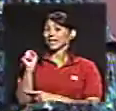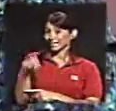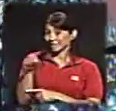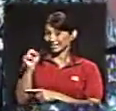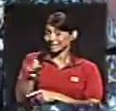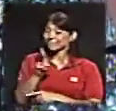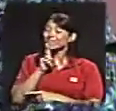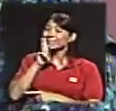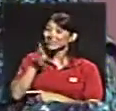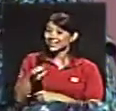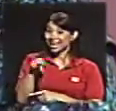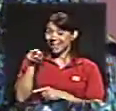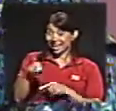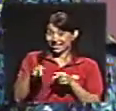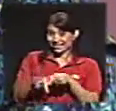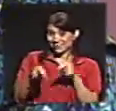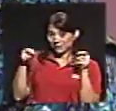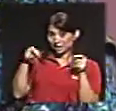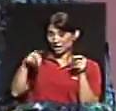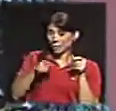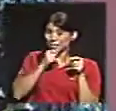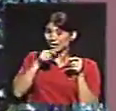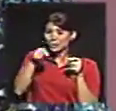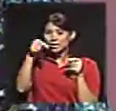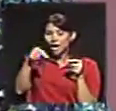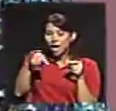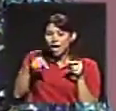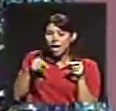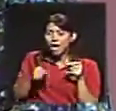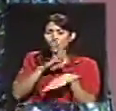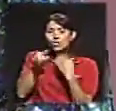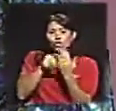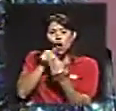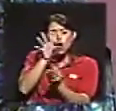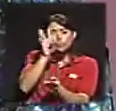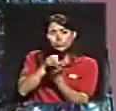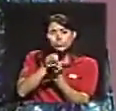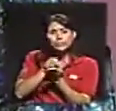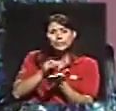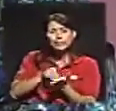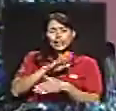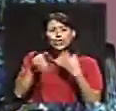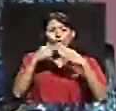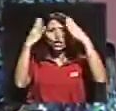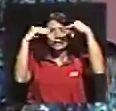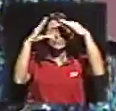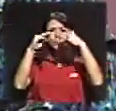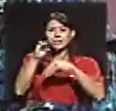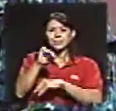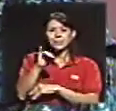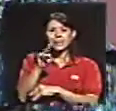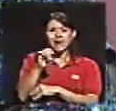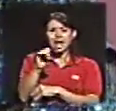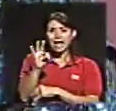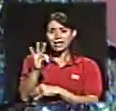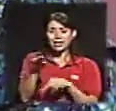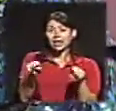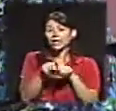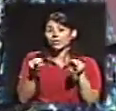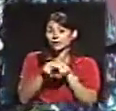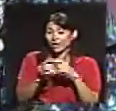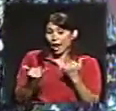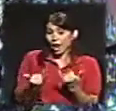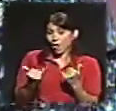sale hoy, que Vinicio bien lo detalla, eso está bien documentado en todos los informes del MINAET, inclusive ahora, a razón de toda